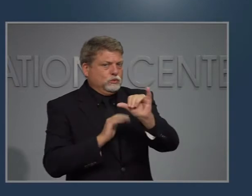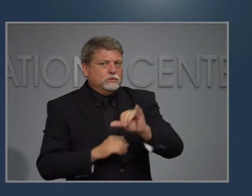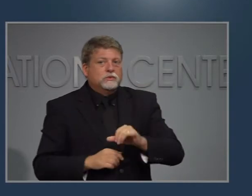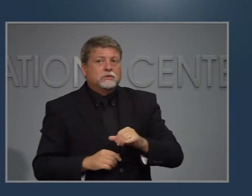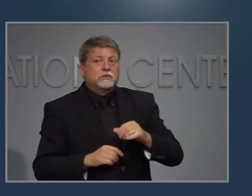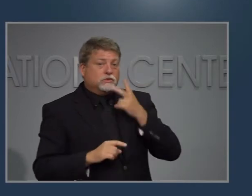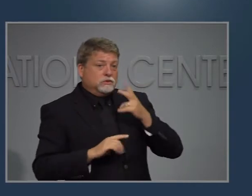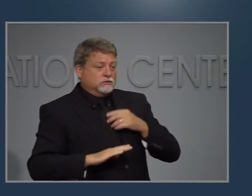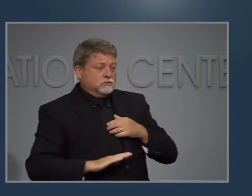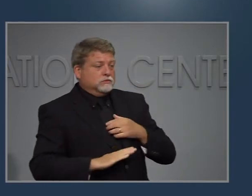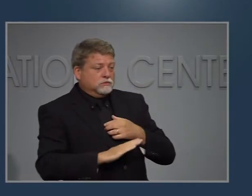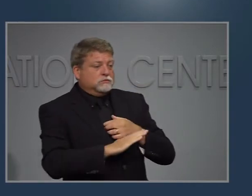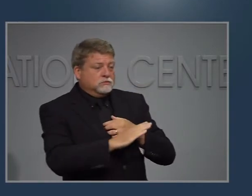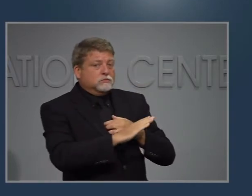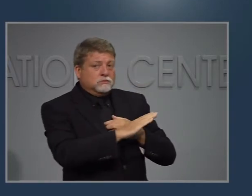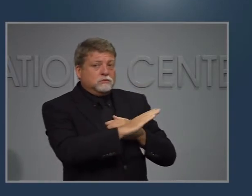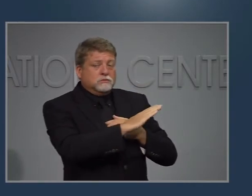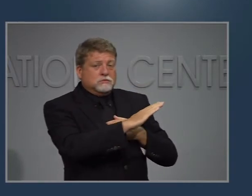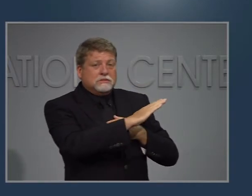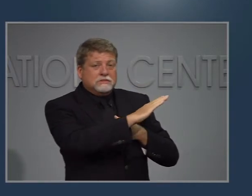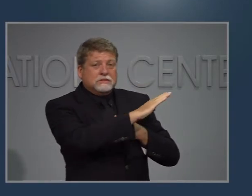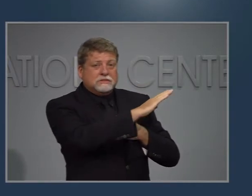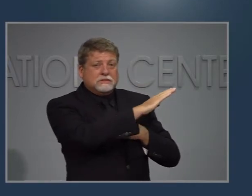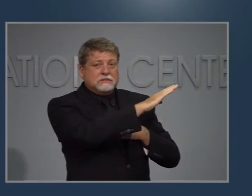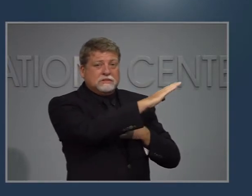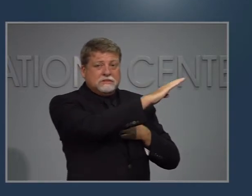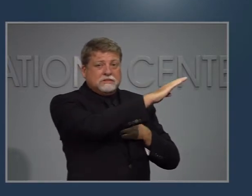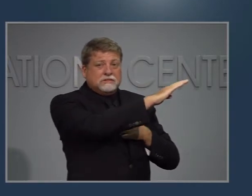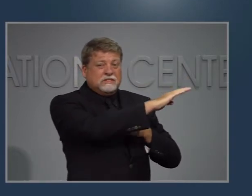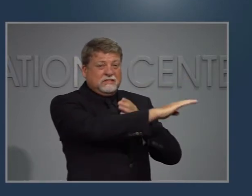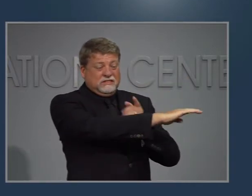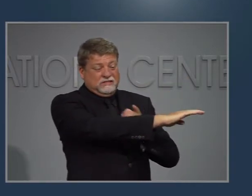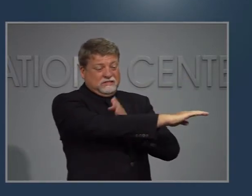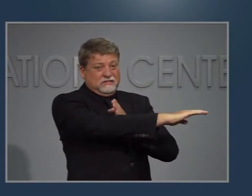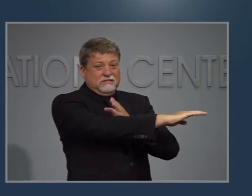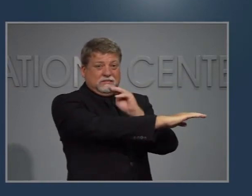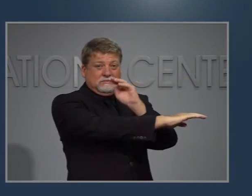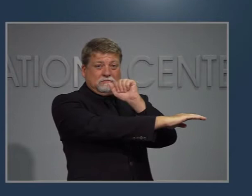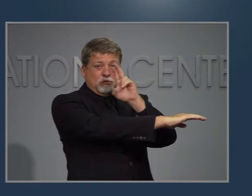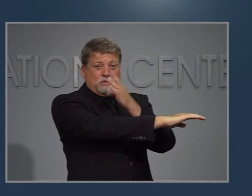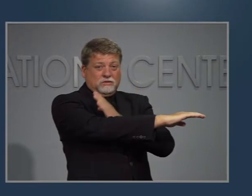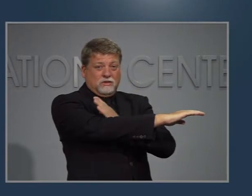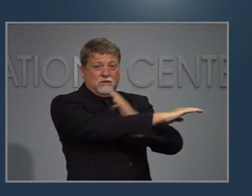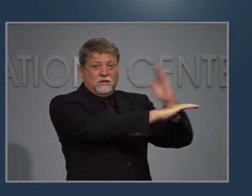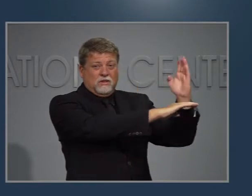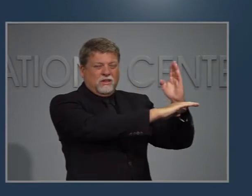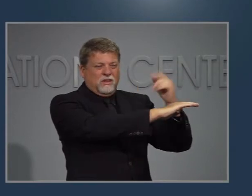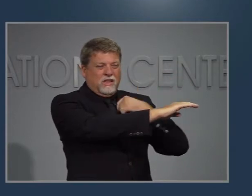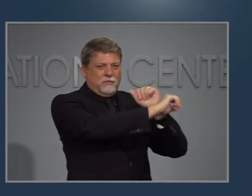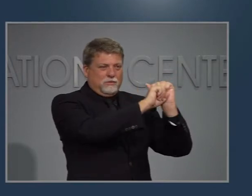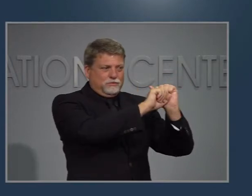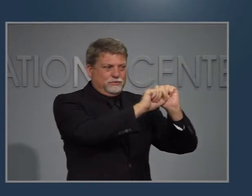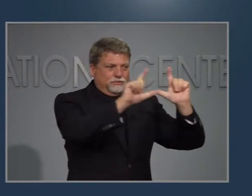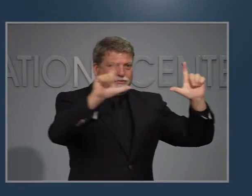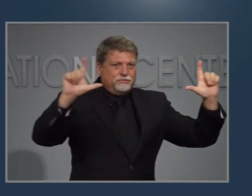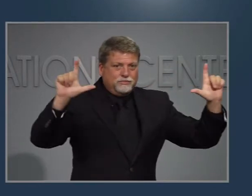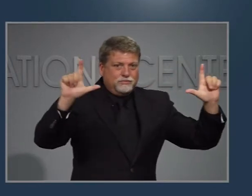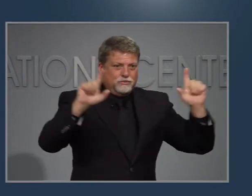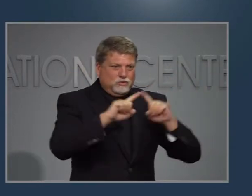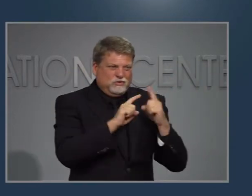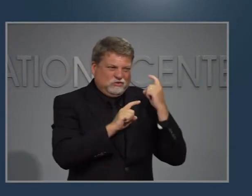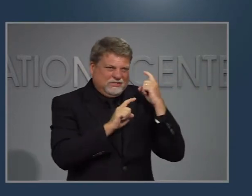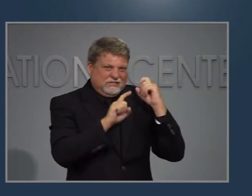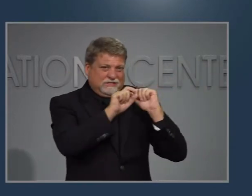oportunas. Ahora vemos la trayectoria de nuevos casos cada día, regresando hasta marzo. Pero veamos más a